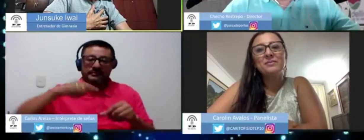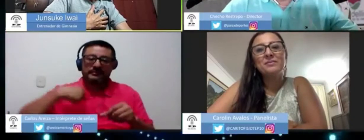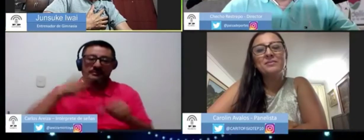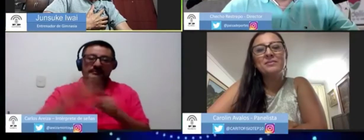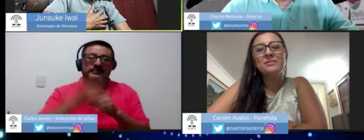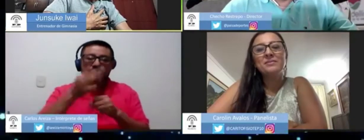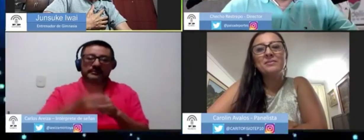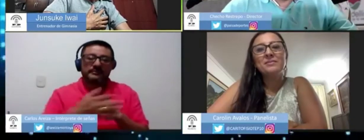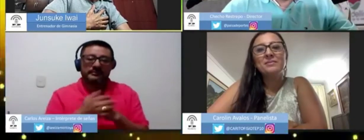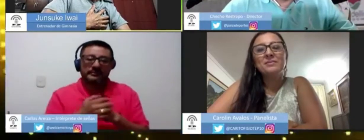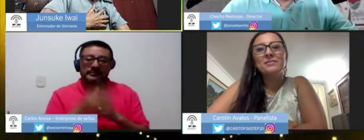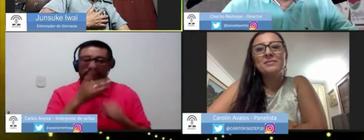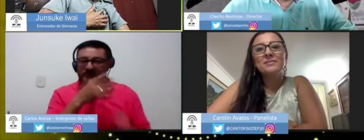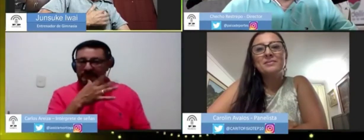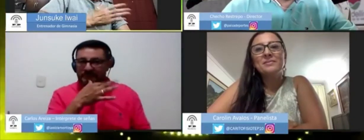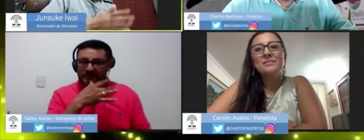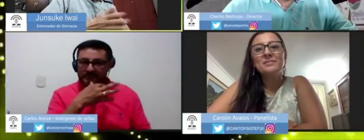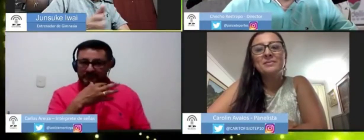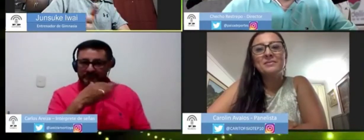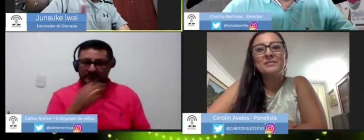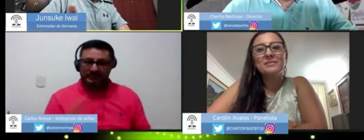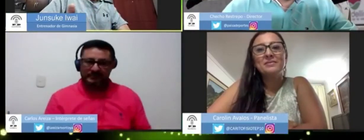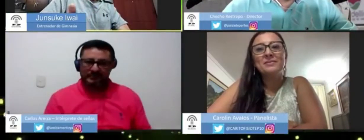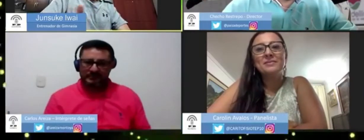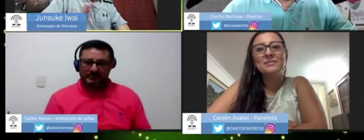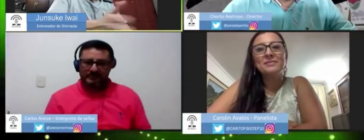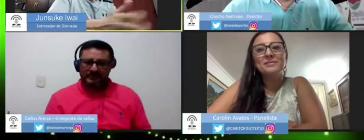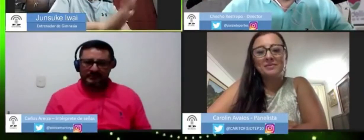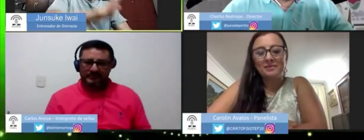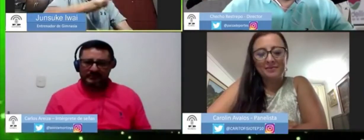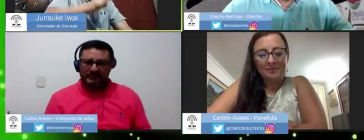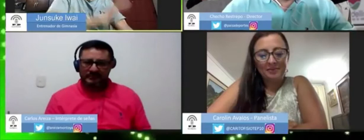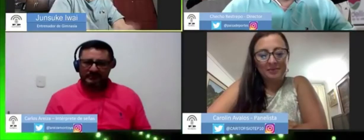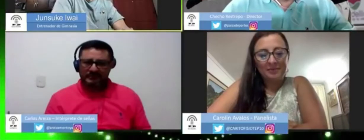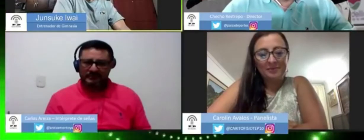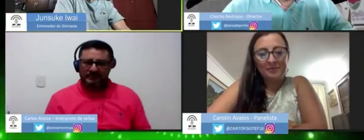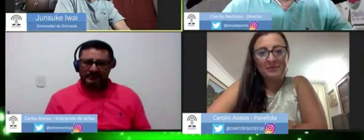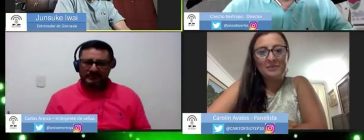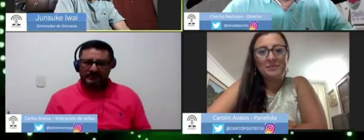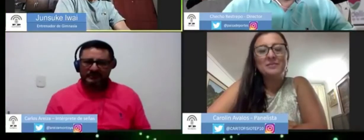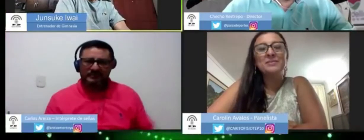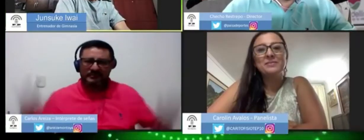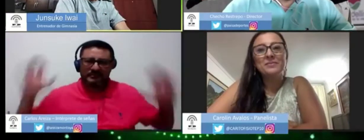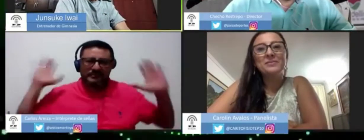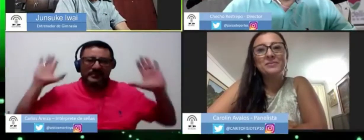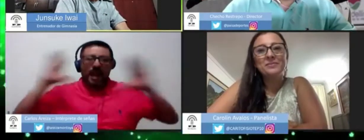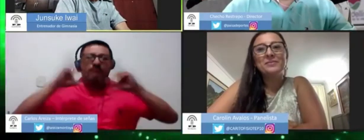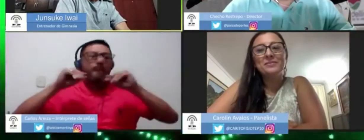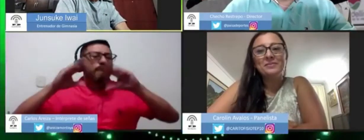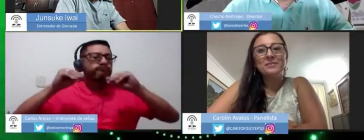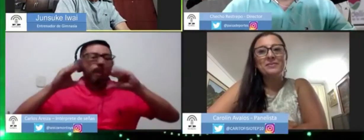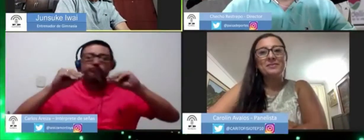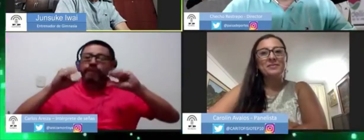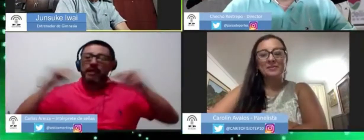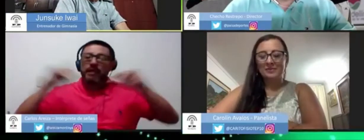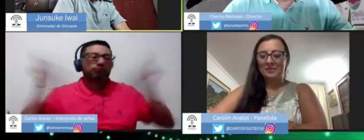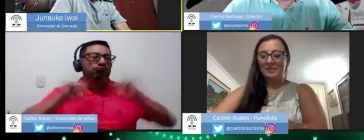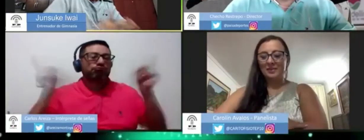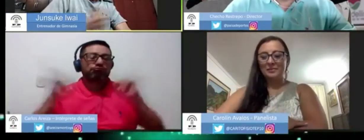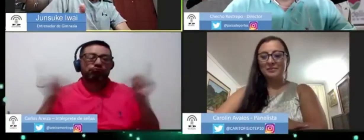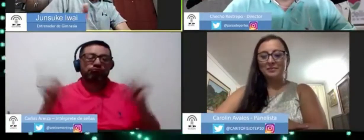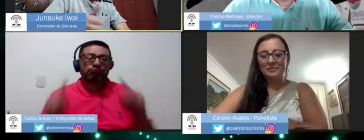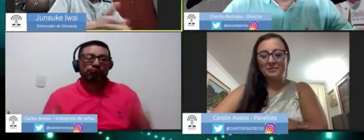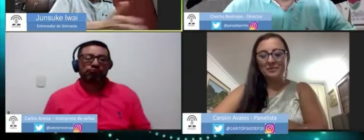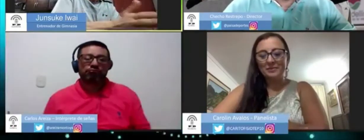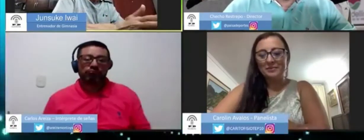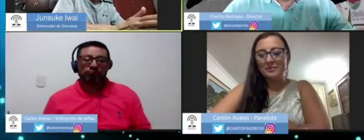nada de colchoneta, y lógicamente no había espuma. Entonces uno